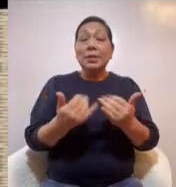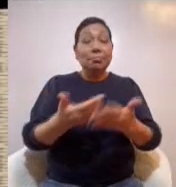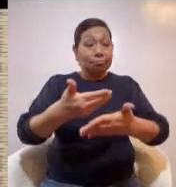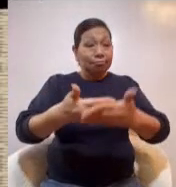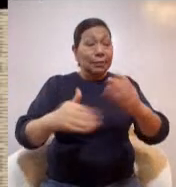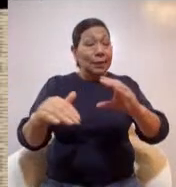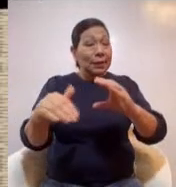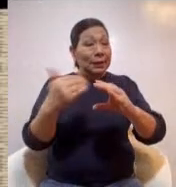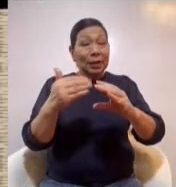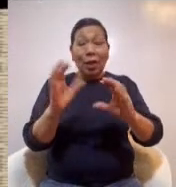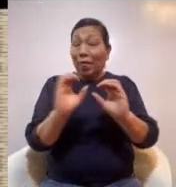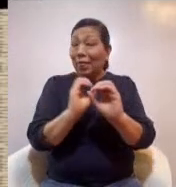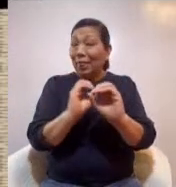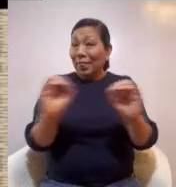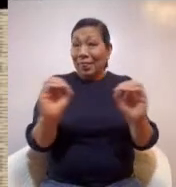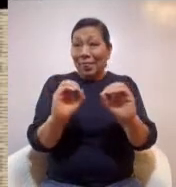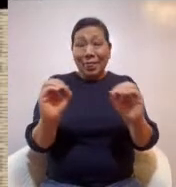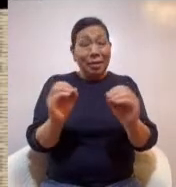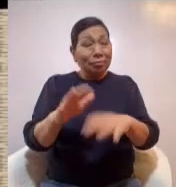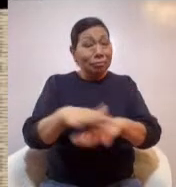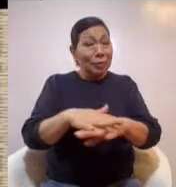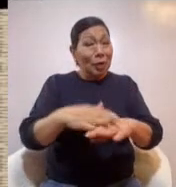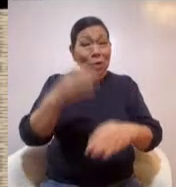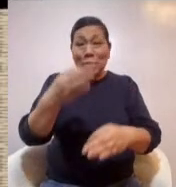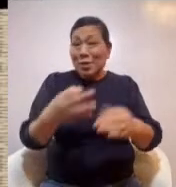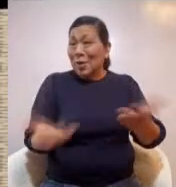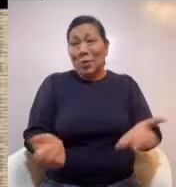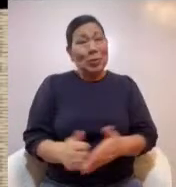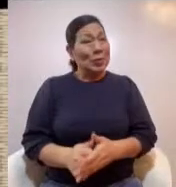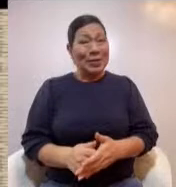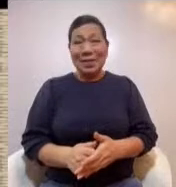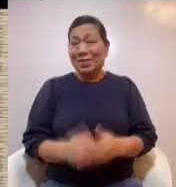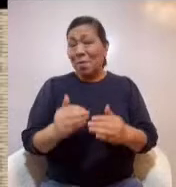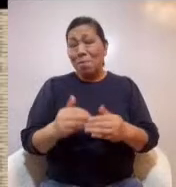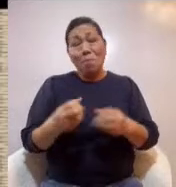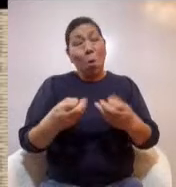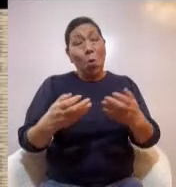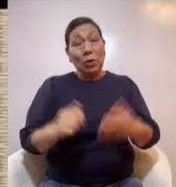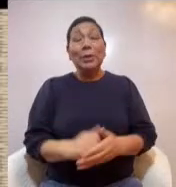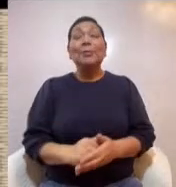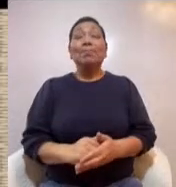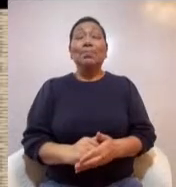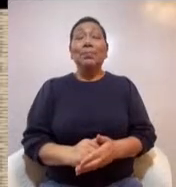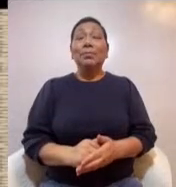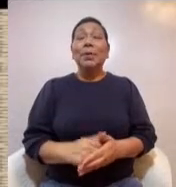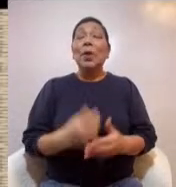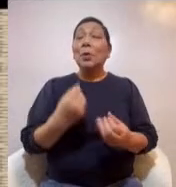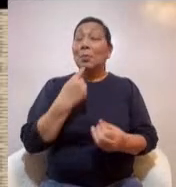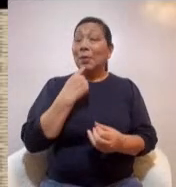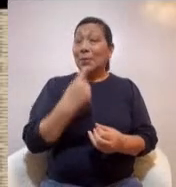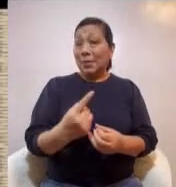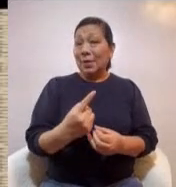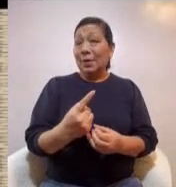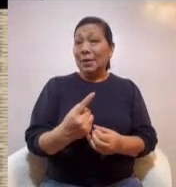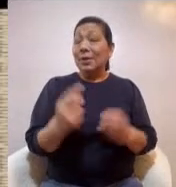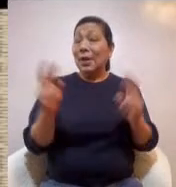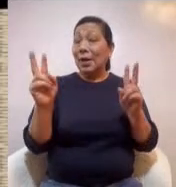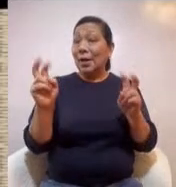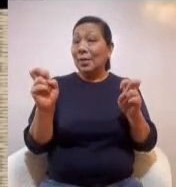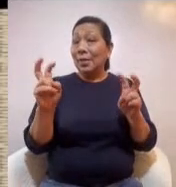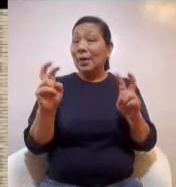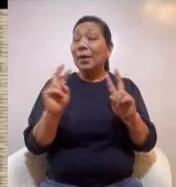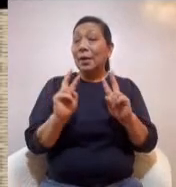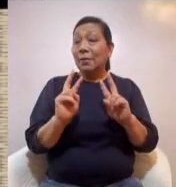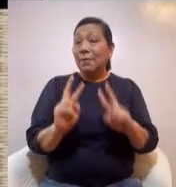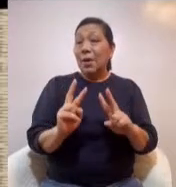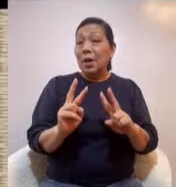de expedientes que no llegan ni siquiera a la administración de justicia es amplísimo. Y entonces, como te decía, hay un